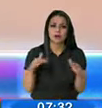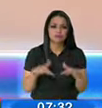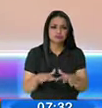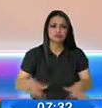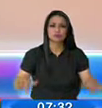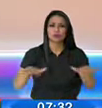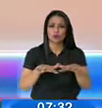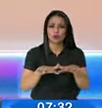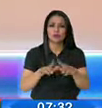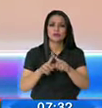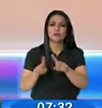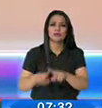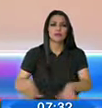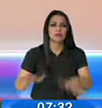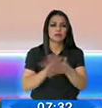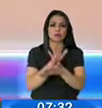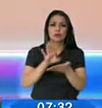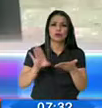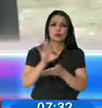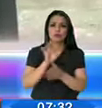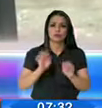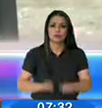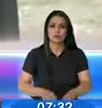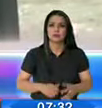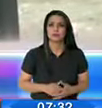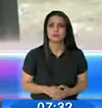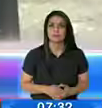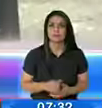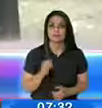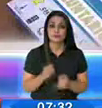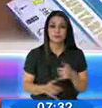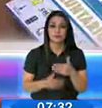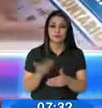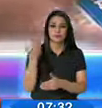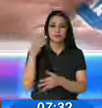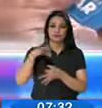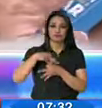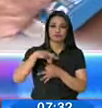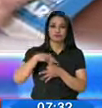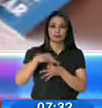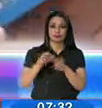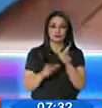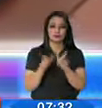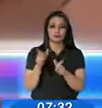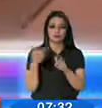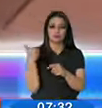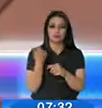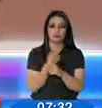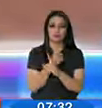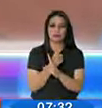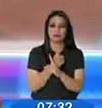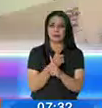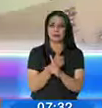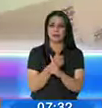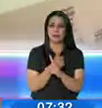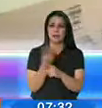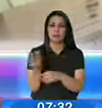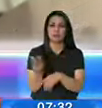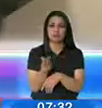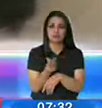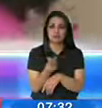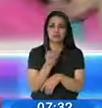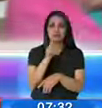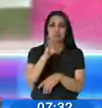hacer en los diferentes recintos electorales. En el último proceso electoral, el ausentismo en las personas con discapacidad se logró bajar